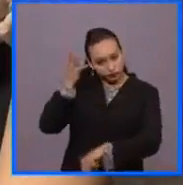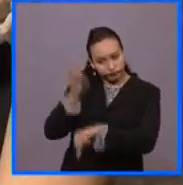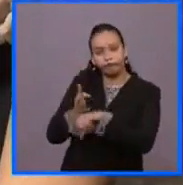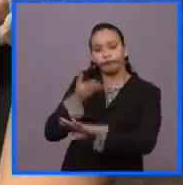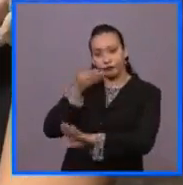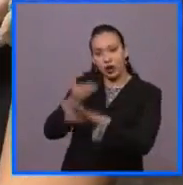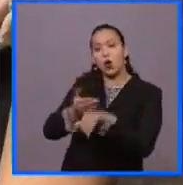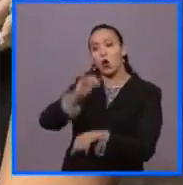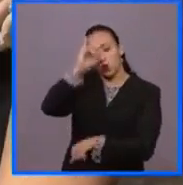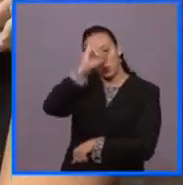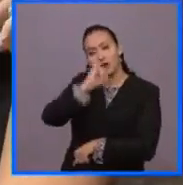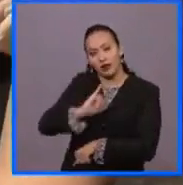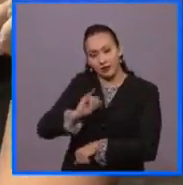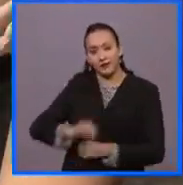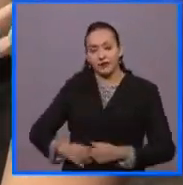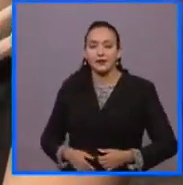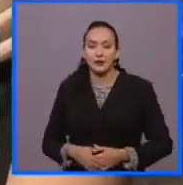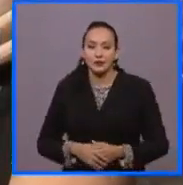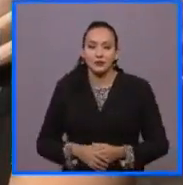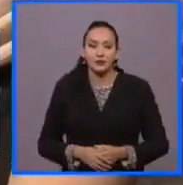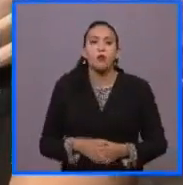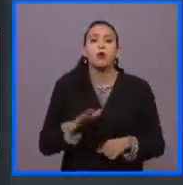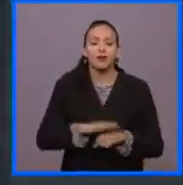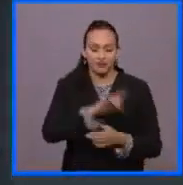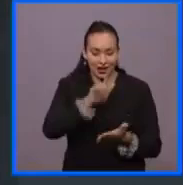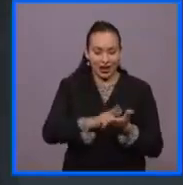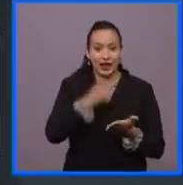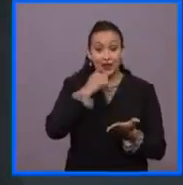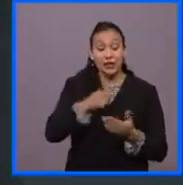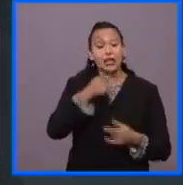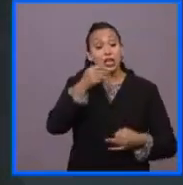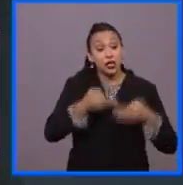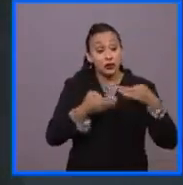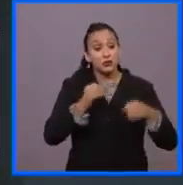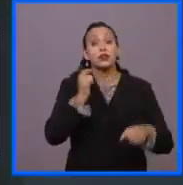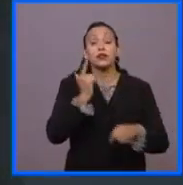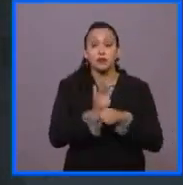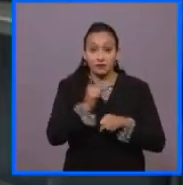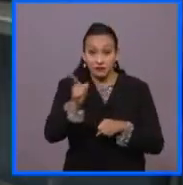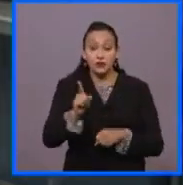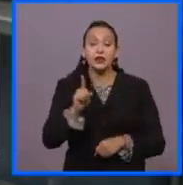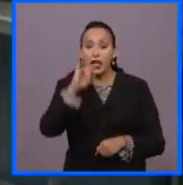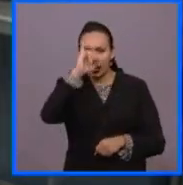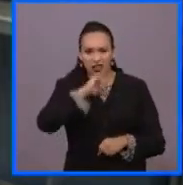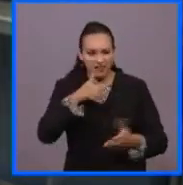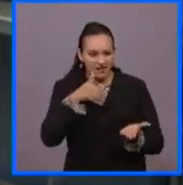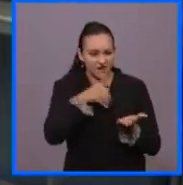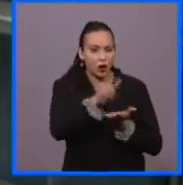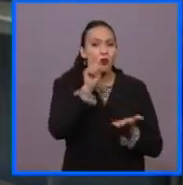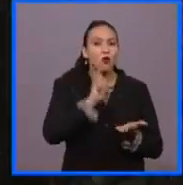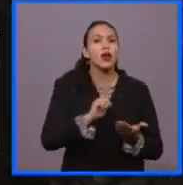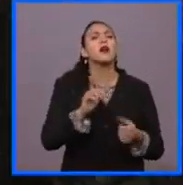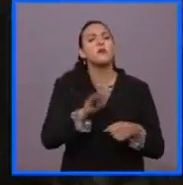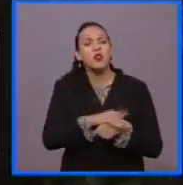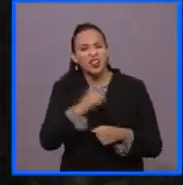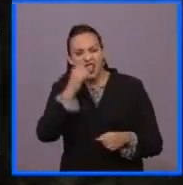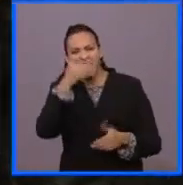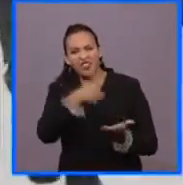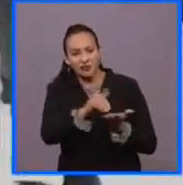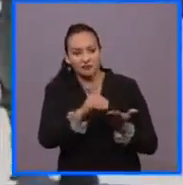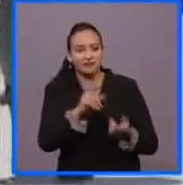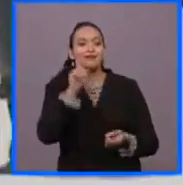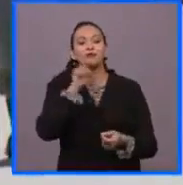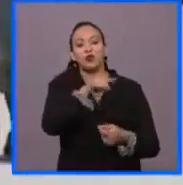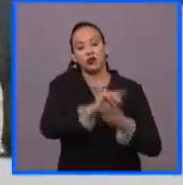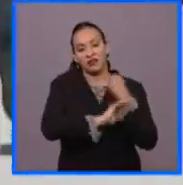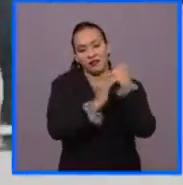sanciones económicas previstas en la ley. El tribunal encontró indicios de que el despido de la trabajadora fue consecuencia de su embarazo, lo